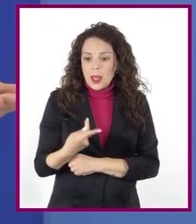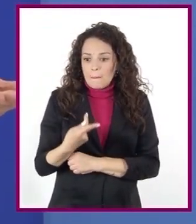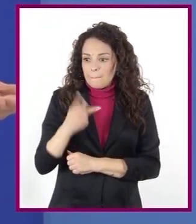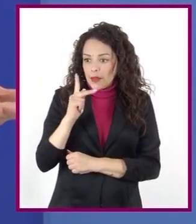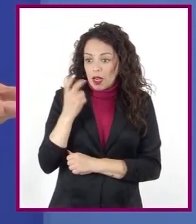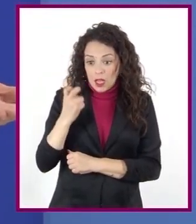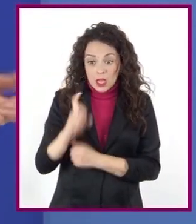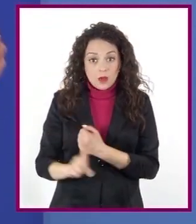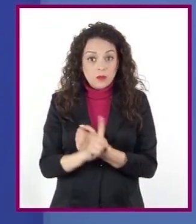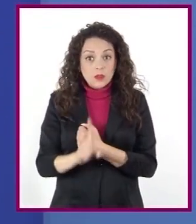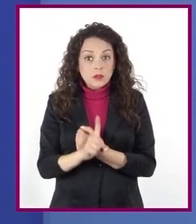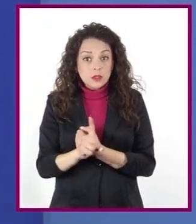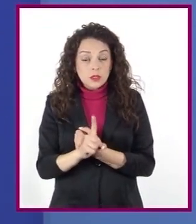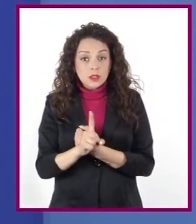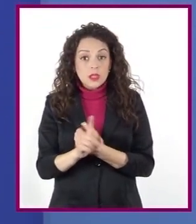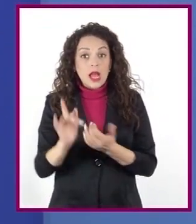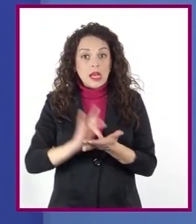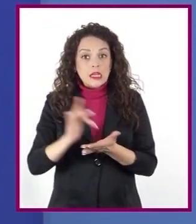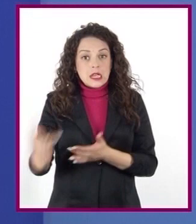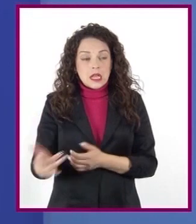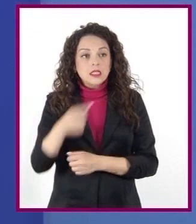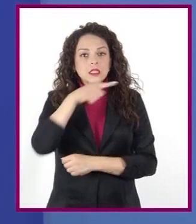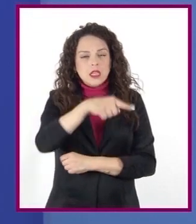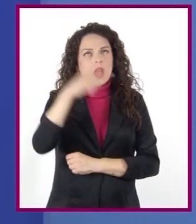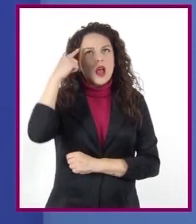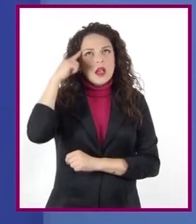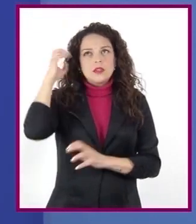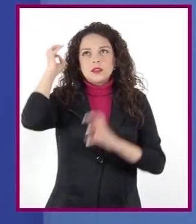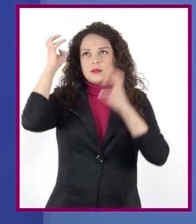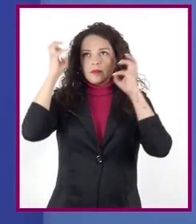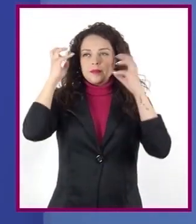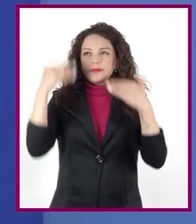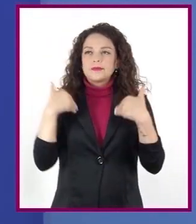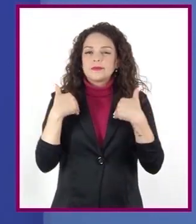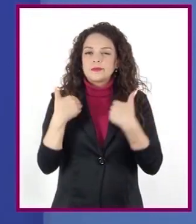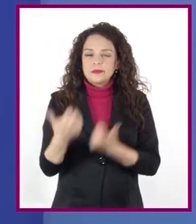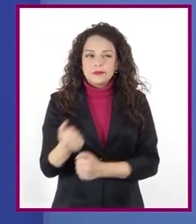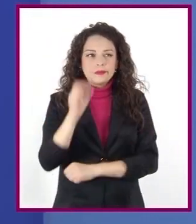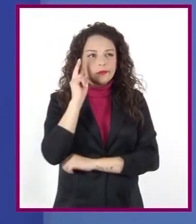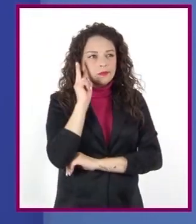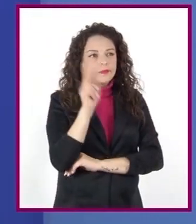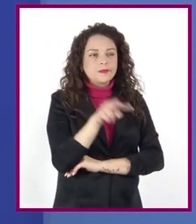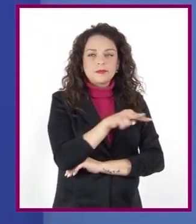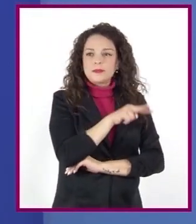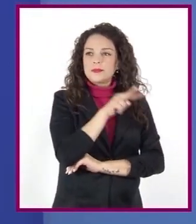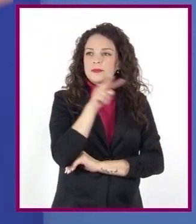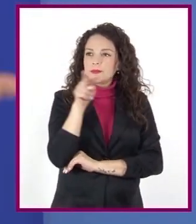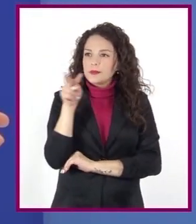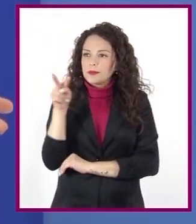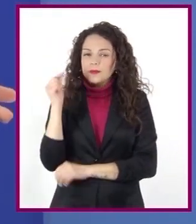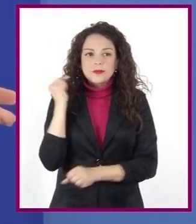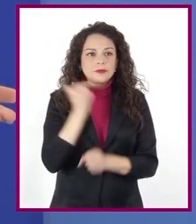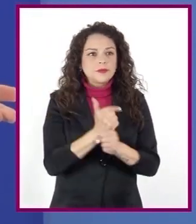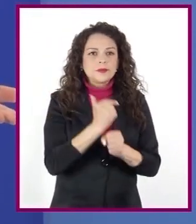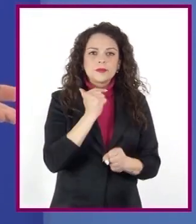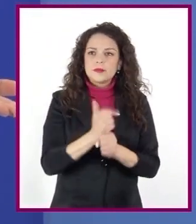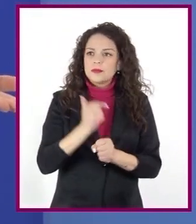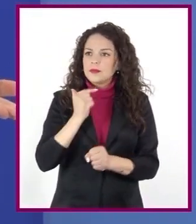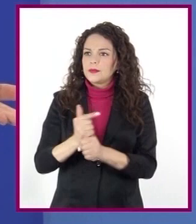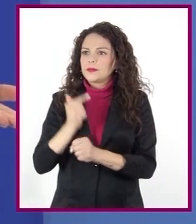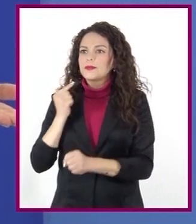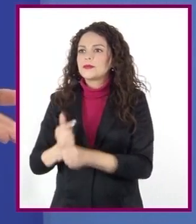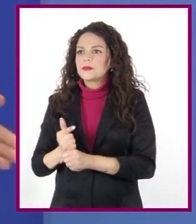problema, pudo hacer un análisis de su situación y observar que circunstancias o situaciones